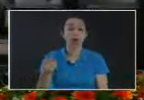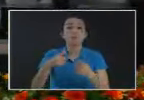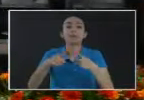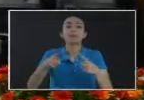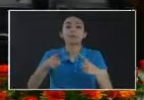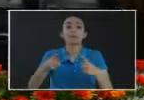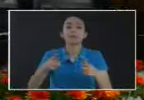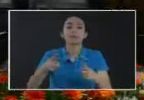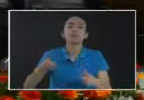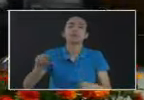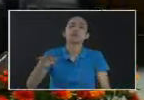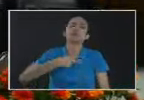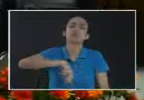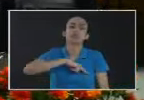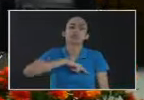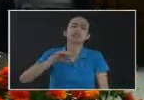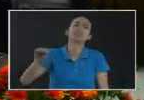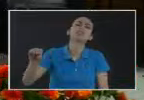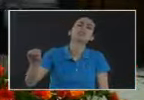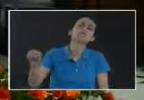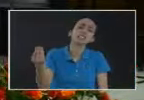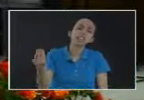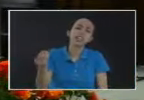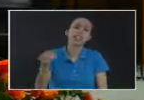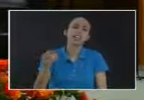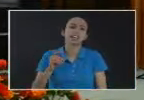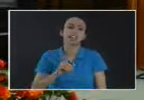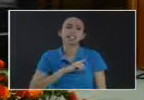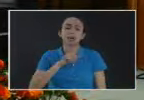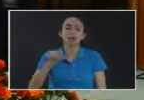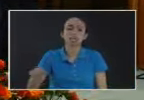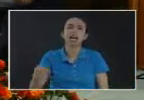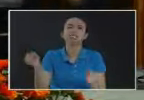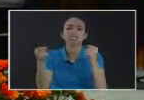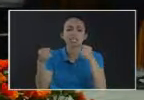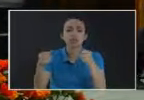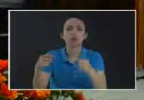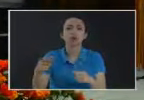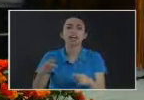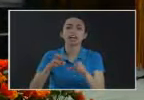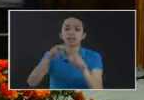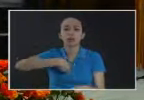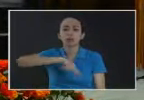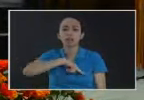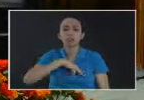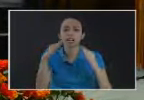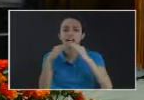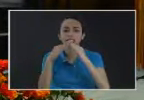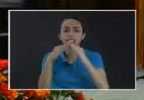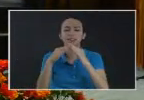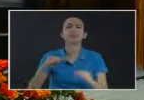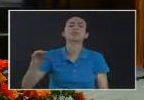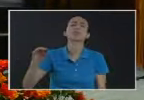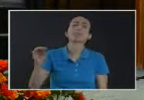tanto nosotros estamos mandando esas bombas a nuestra casa. ¿Qué